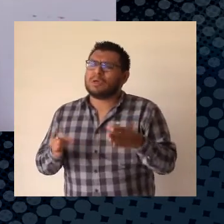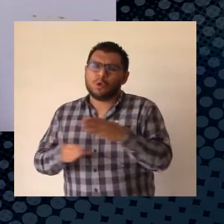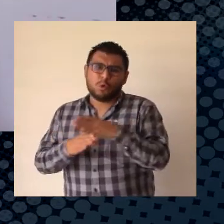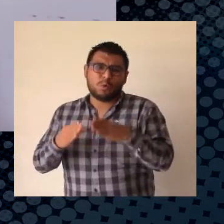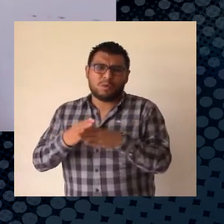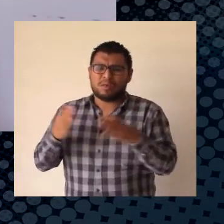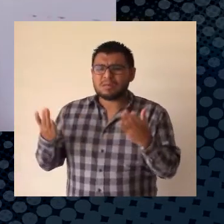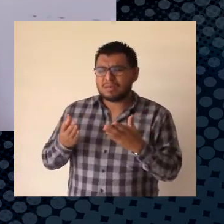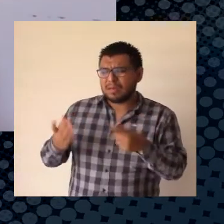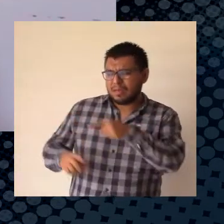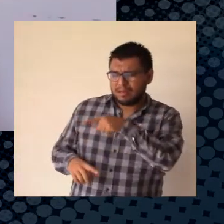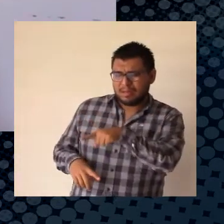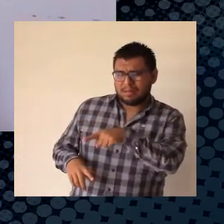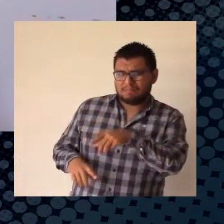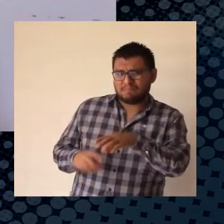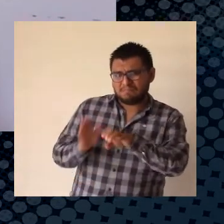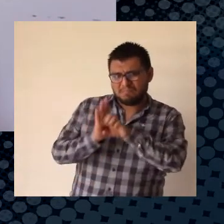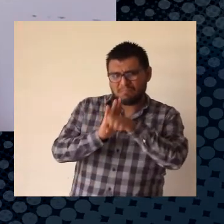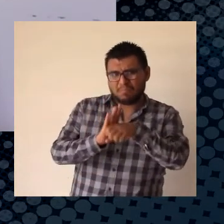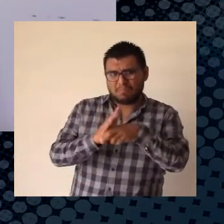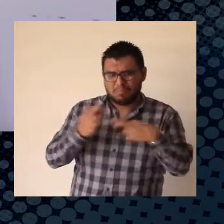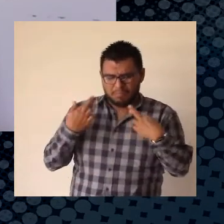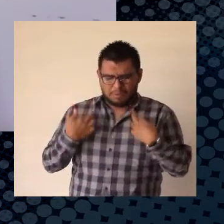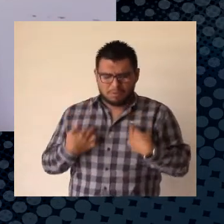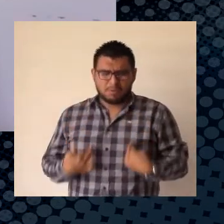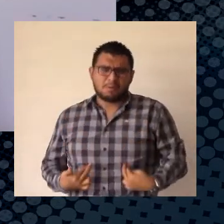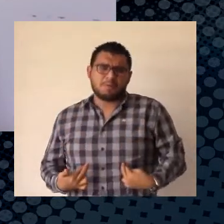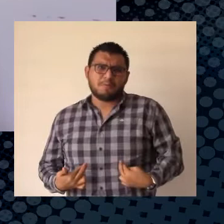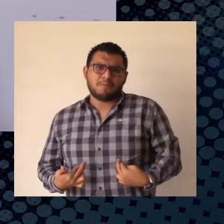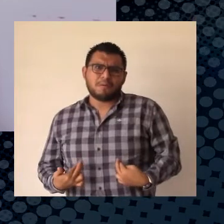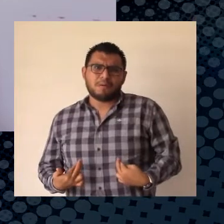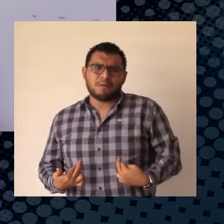demás. Por ejemplo, ropa impropiada.